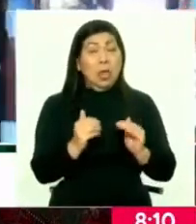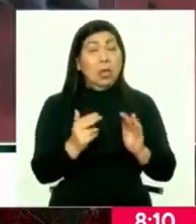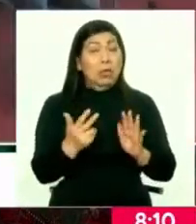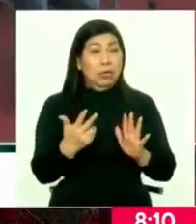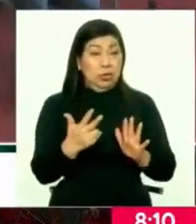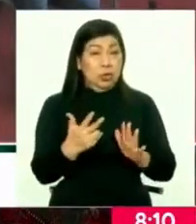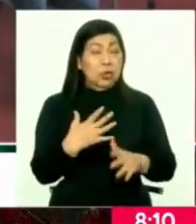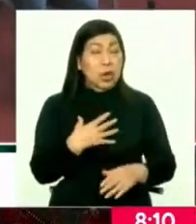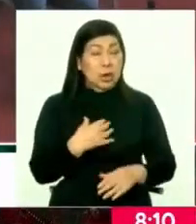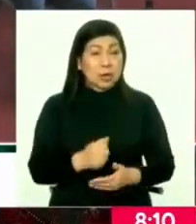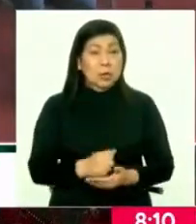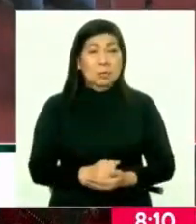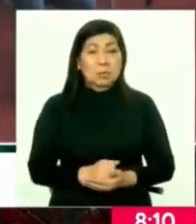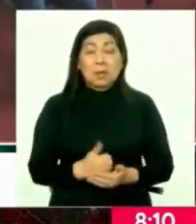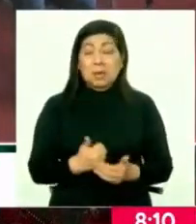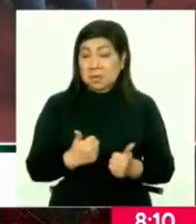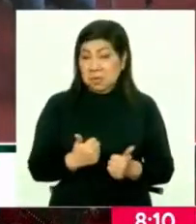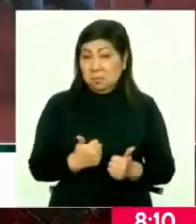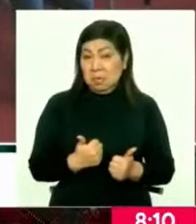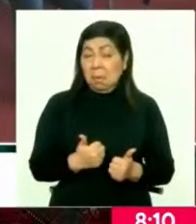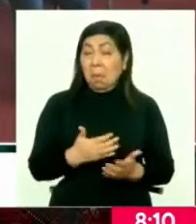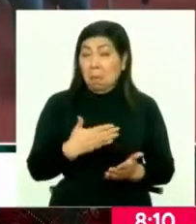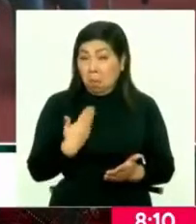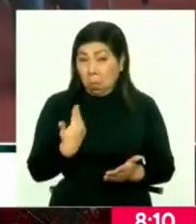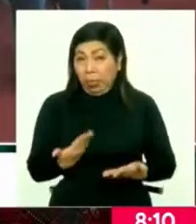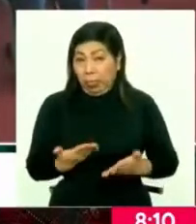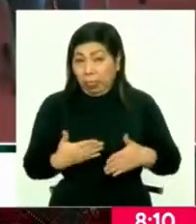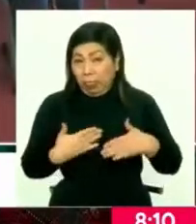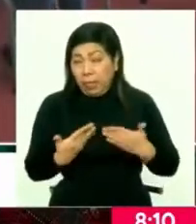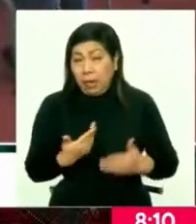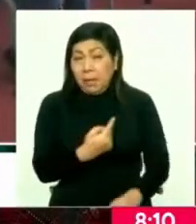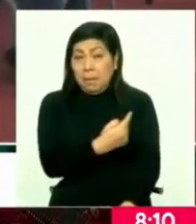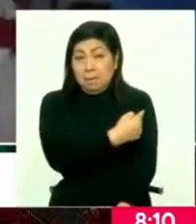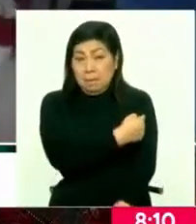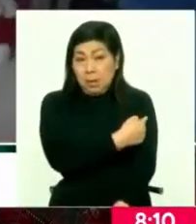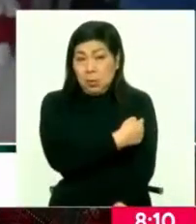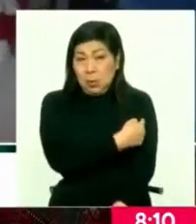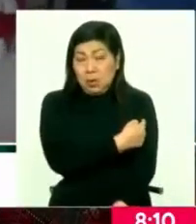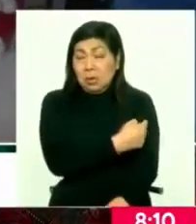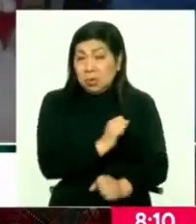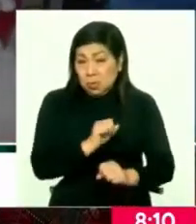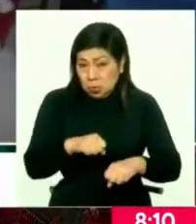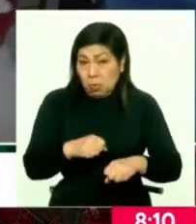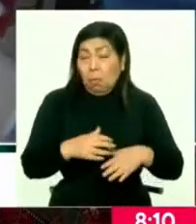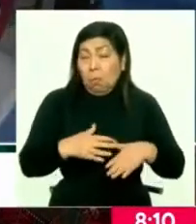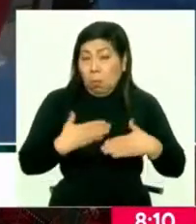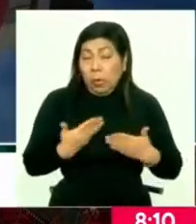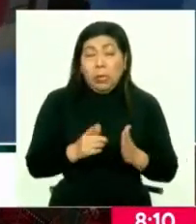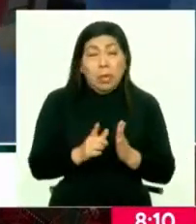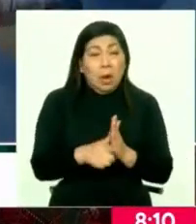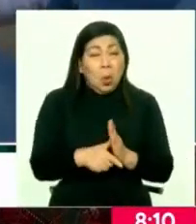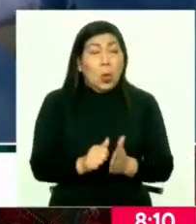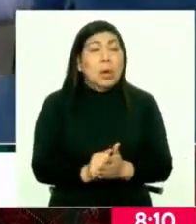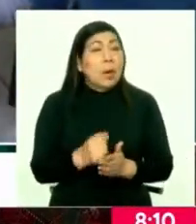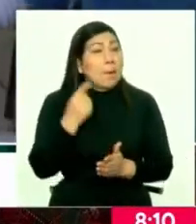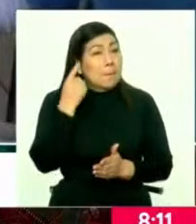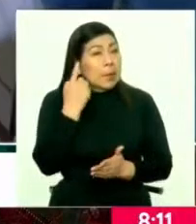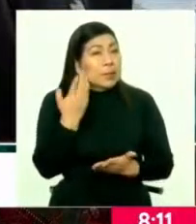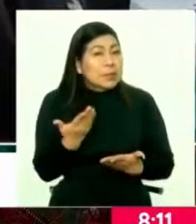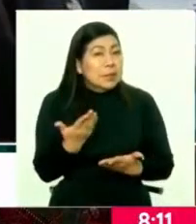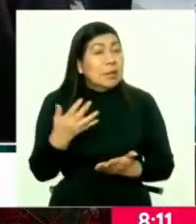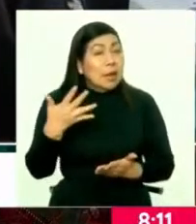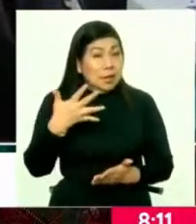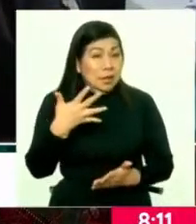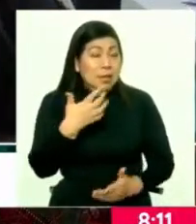años. ¿Está bien que continuemos bajo este esquema de vacunación? ¿Es posible que luego estemos pensando en